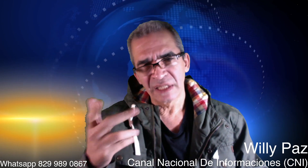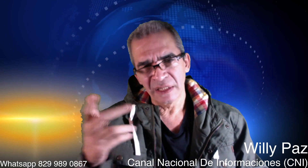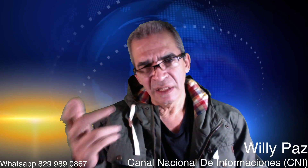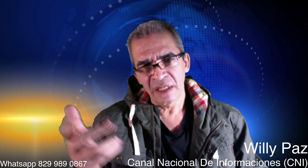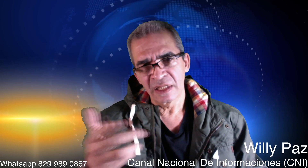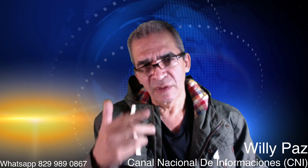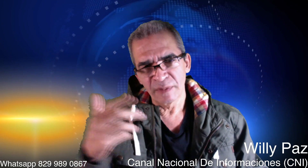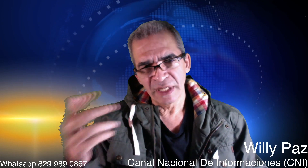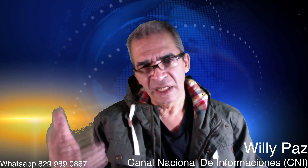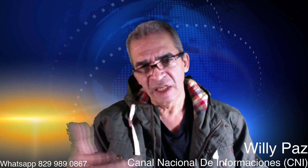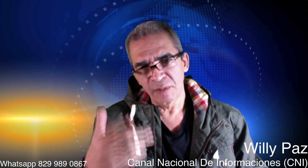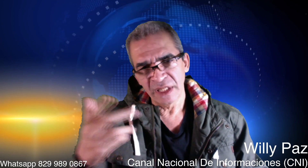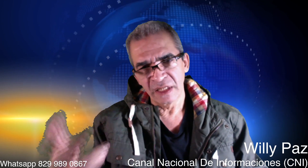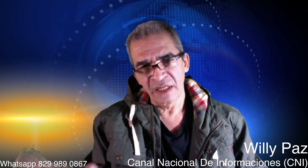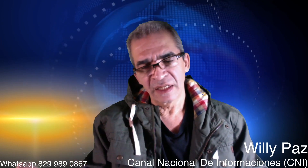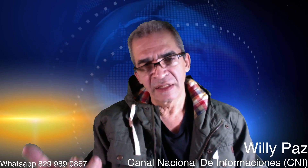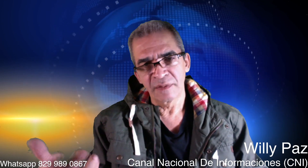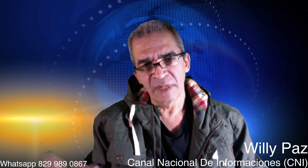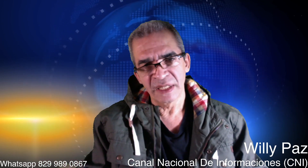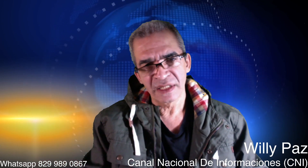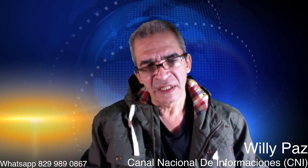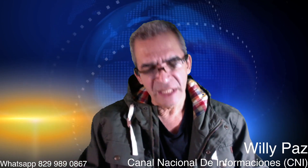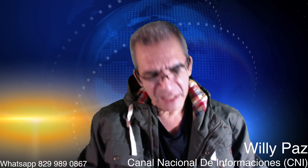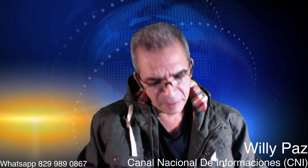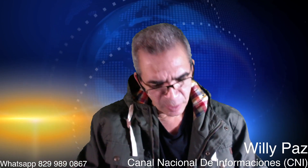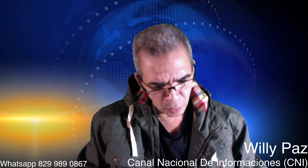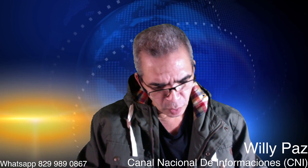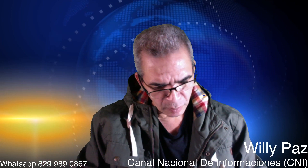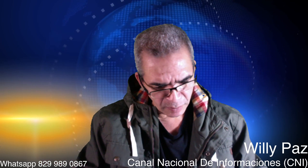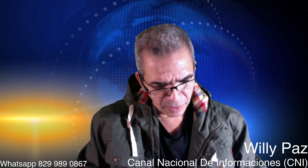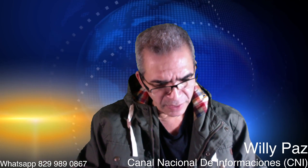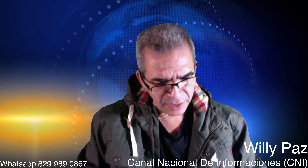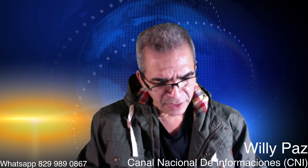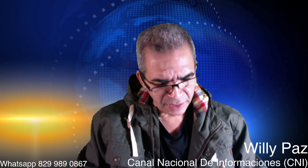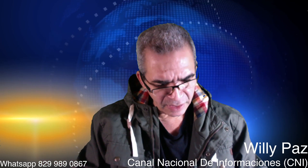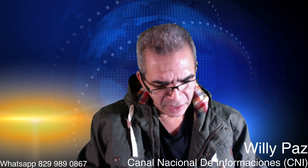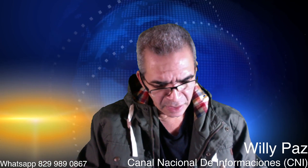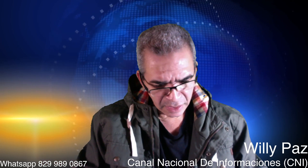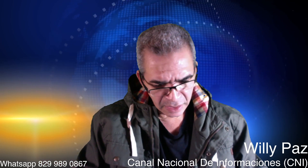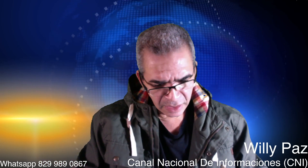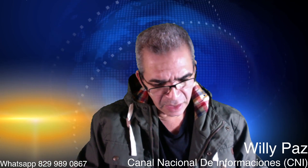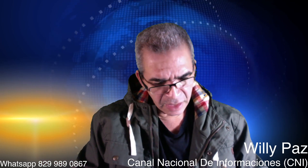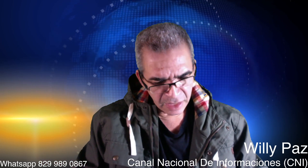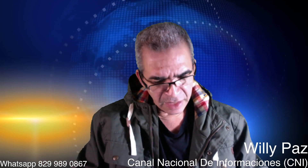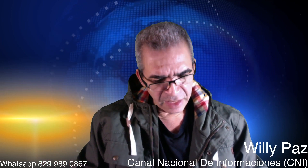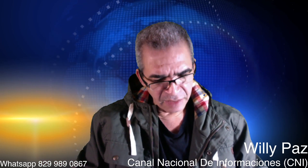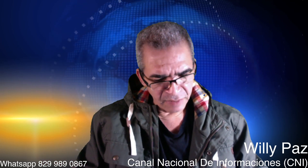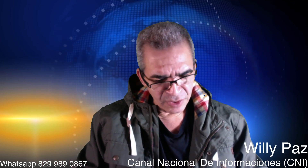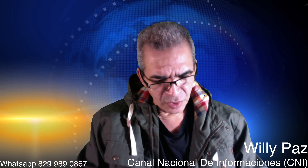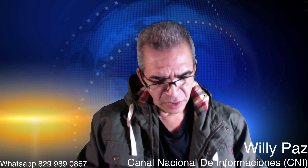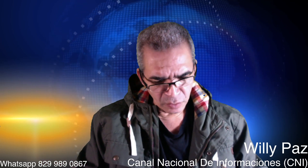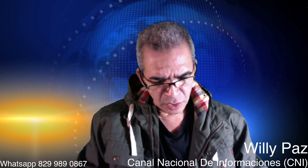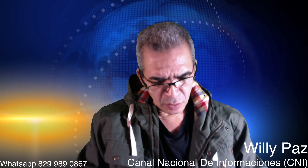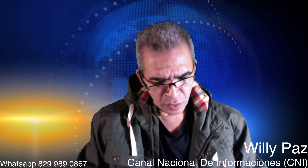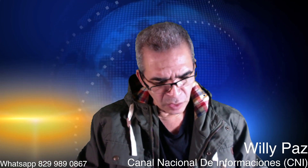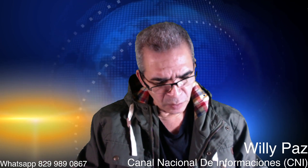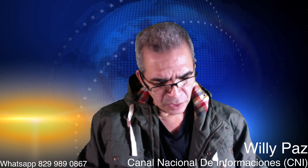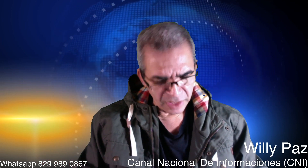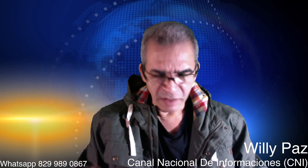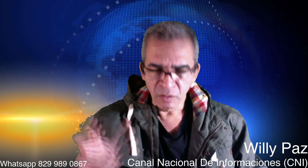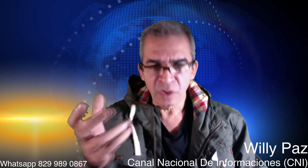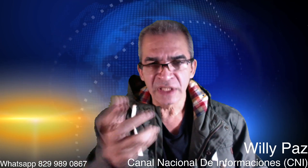sea técnica, de una manera que lo manejen las grandes masas, y esta me gustó. Vamos a ver si esta definición de